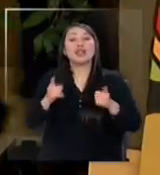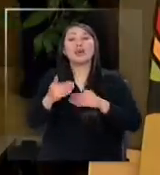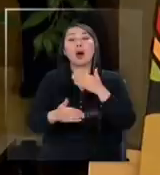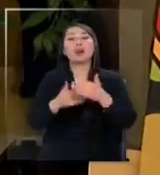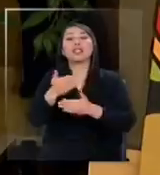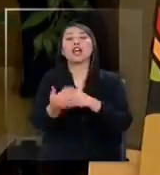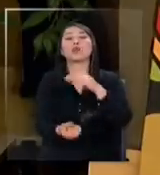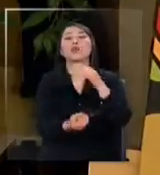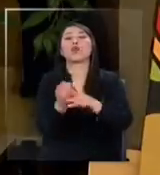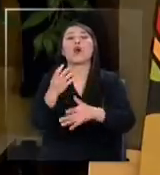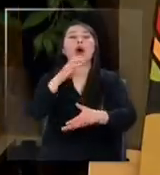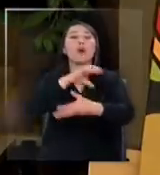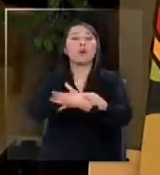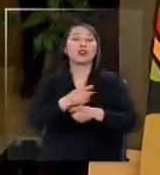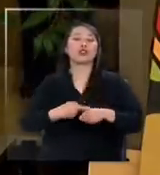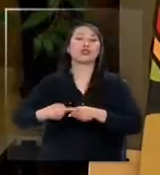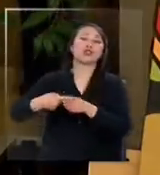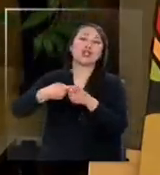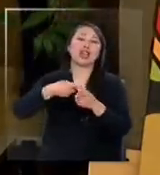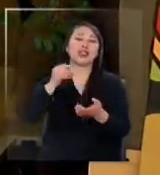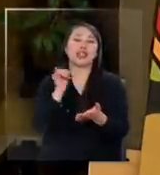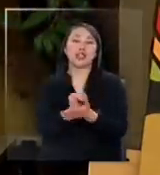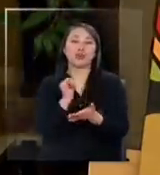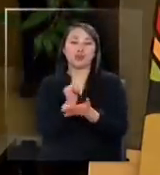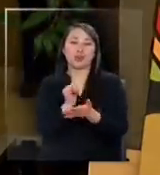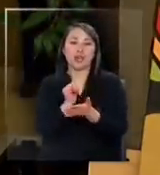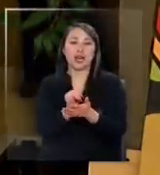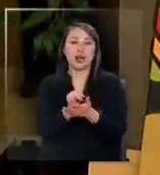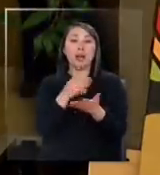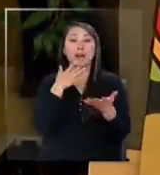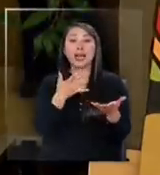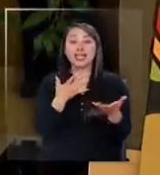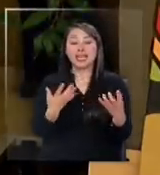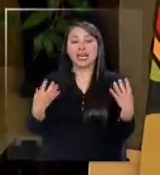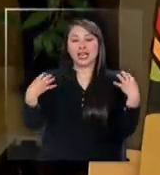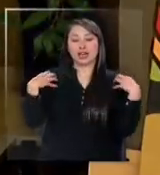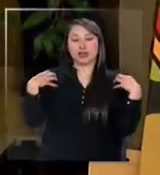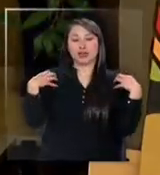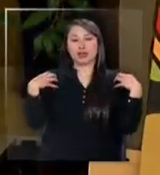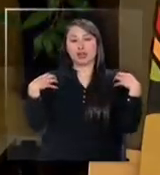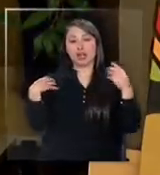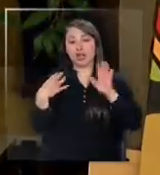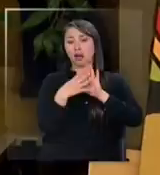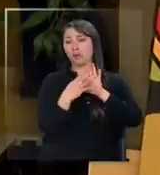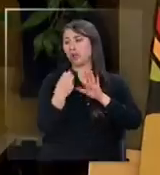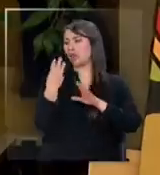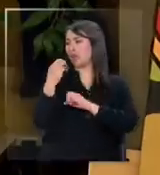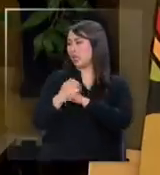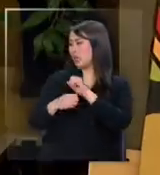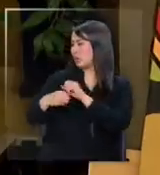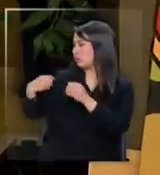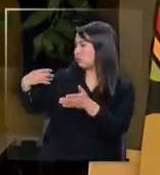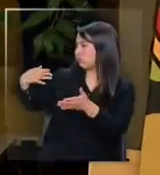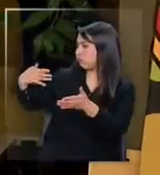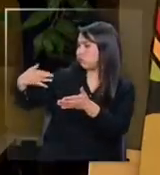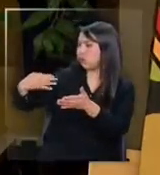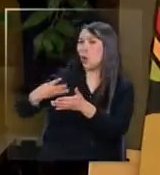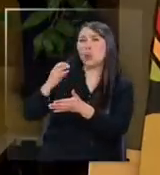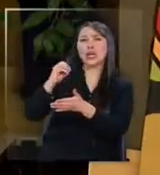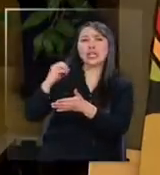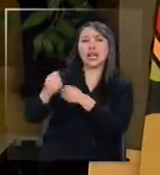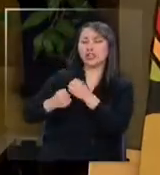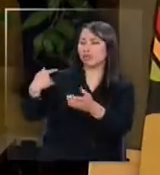nuevo pacto social institucional que se haga cargo de que este modelo en el que hemos estado estos últimos 30, 40 años, solo